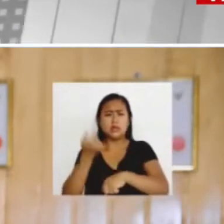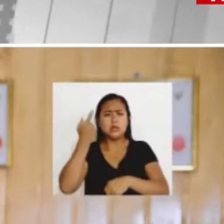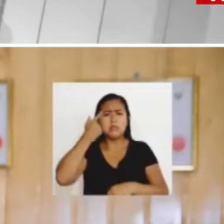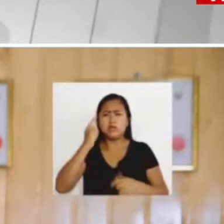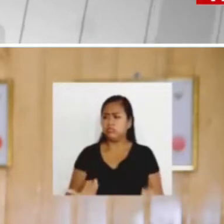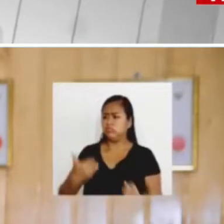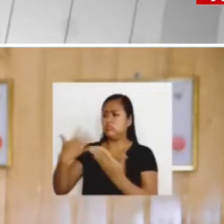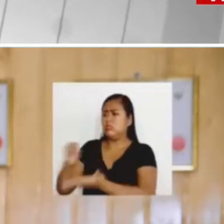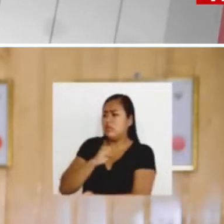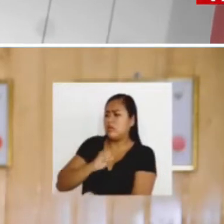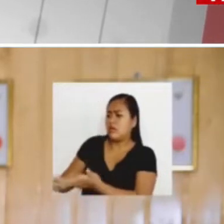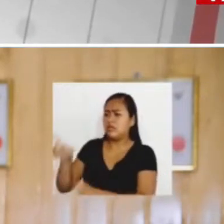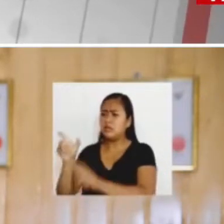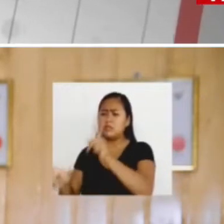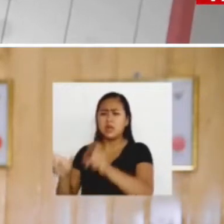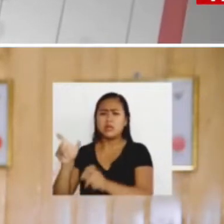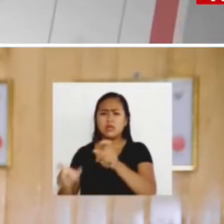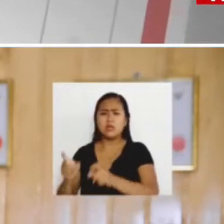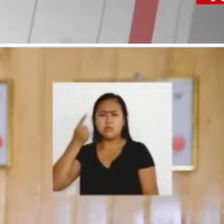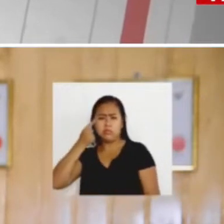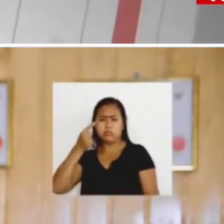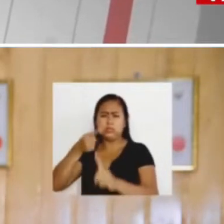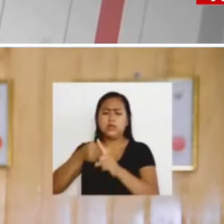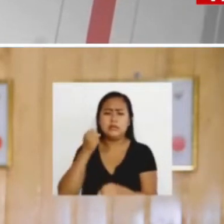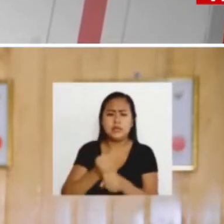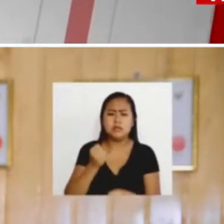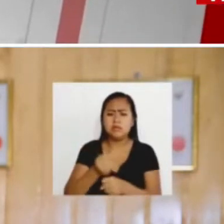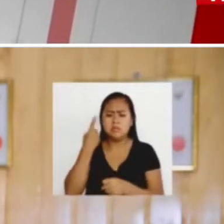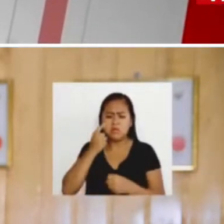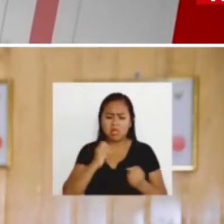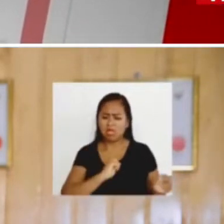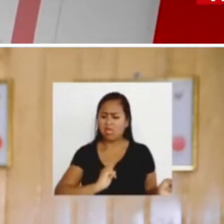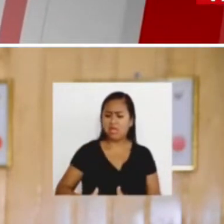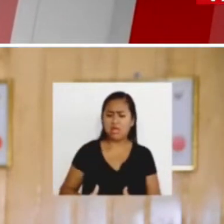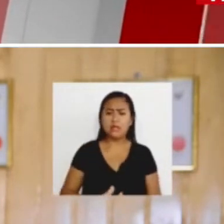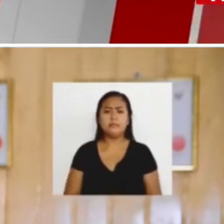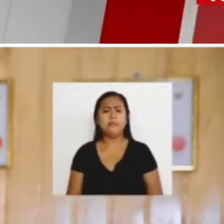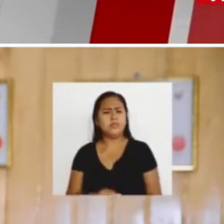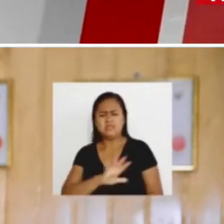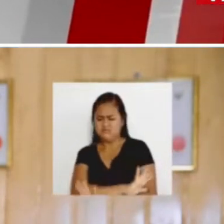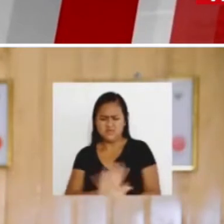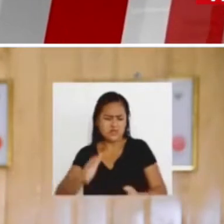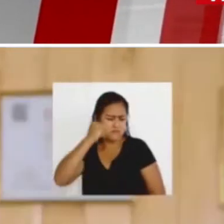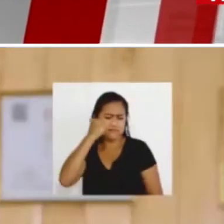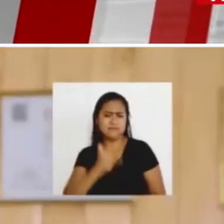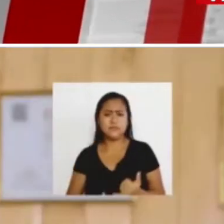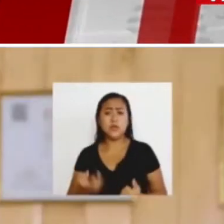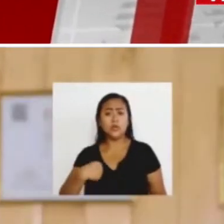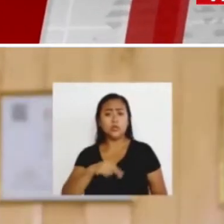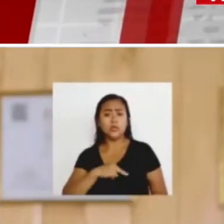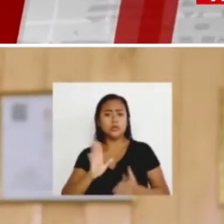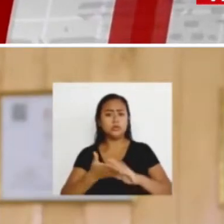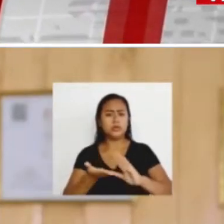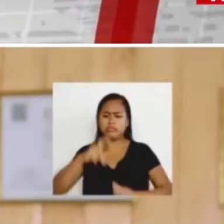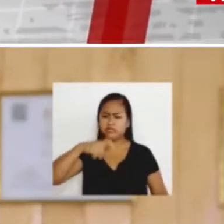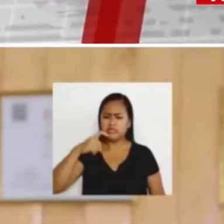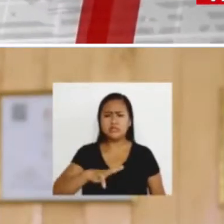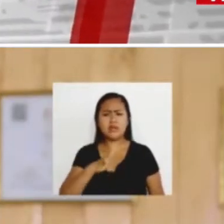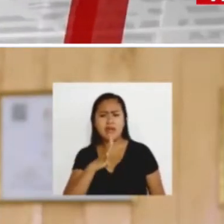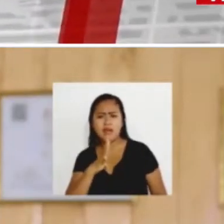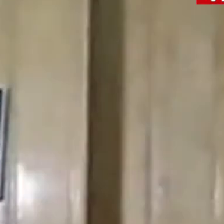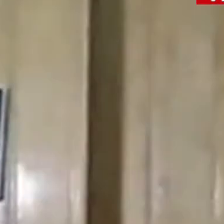no se gasta mucho. Pero además de eso, Hugo, yo creo que ya nosotros vamos a